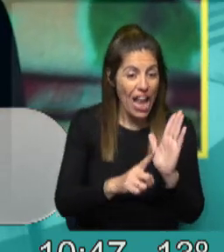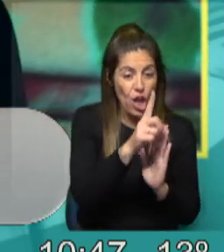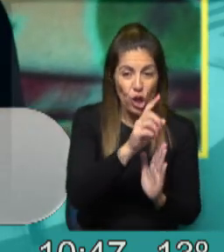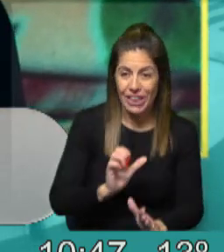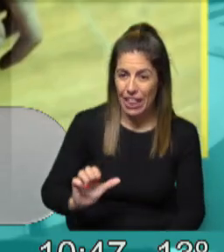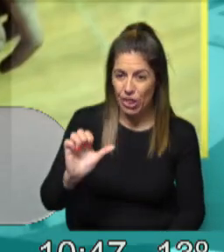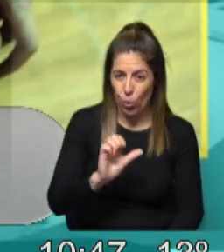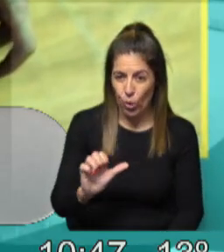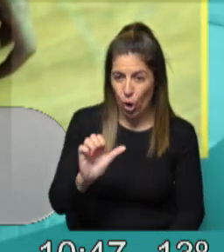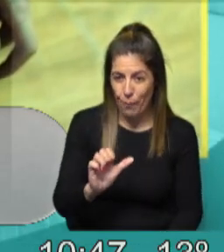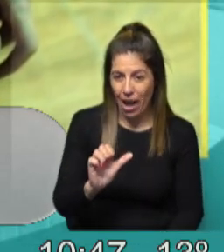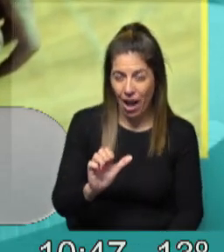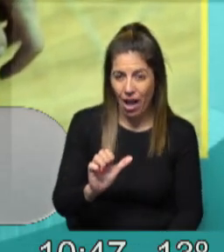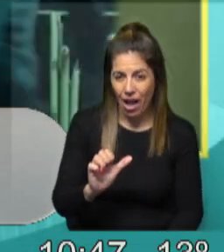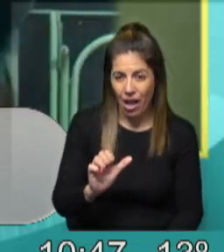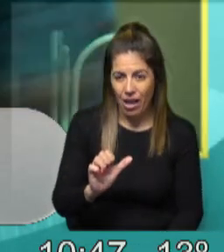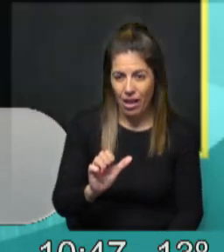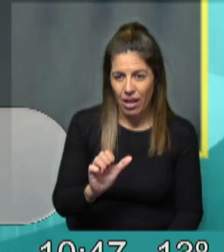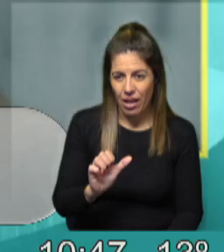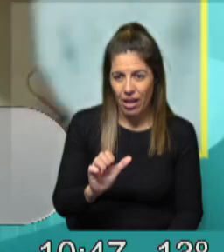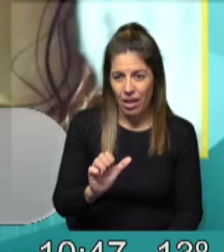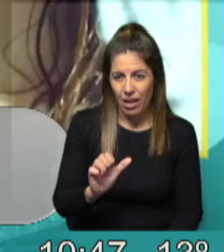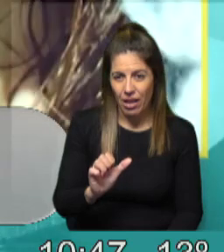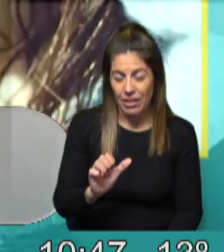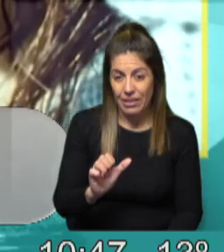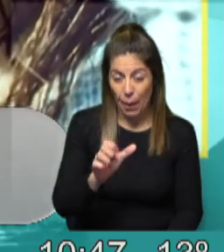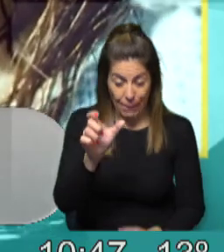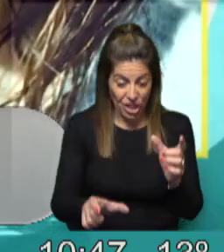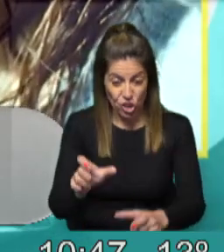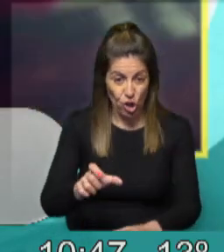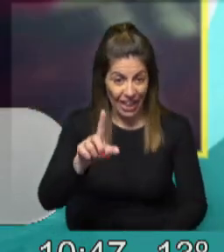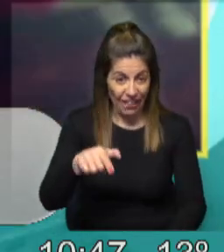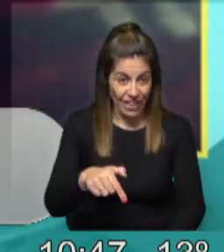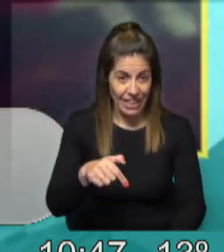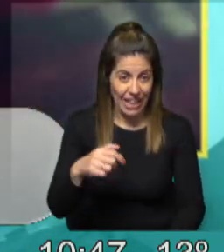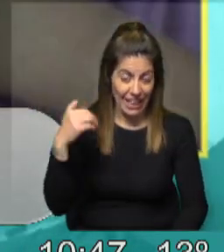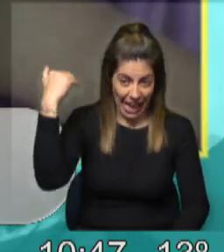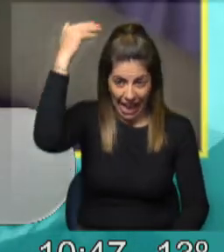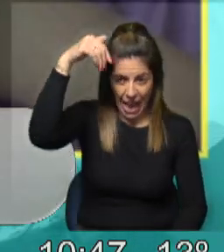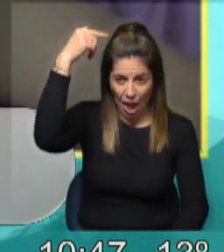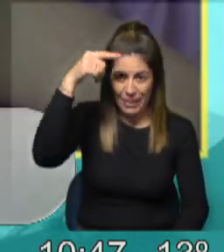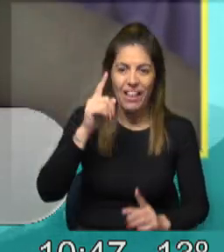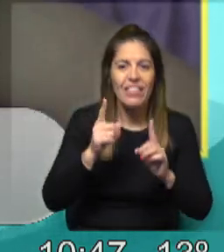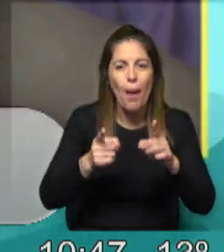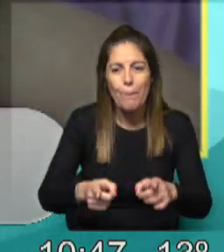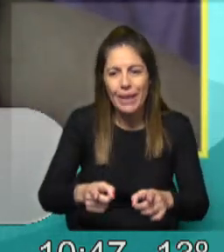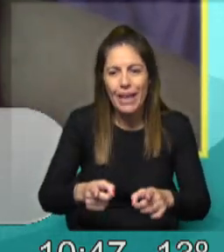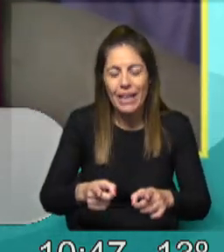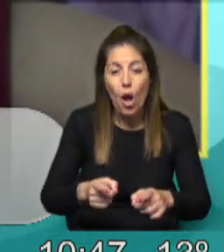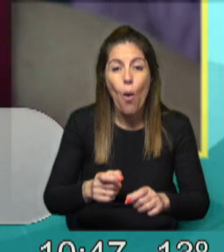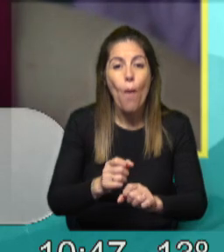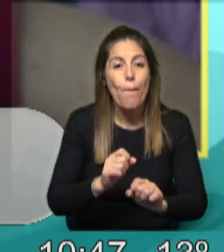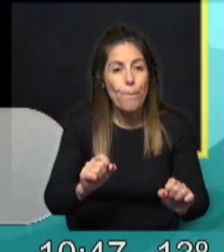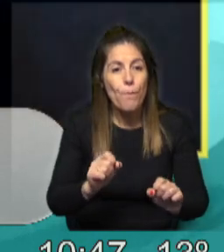presencia fuerte de población islámica. Hay un pretexto, que es un supuesto atentado que va